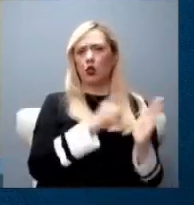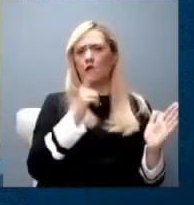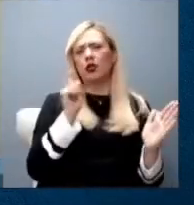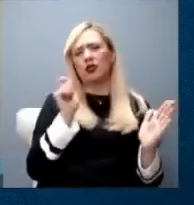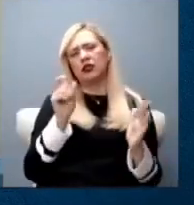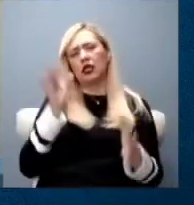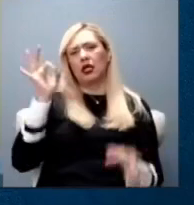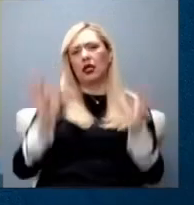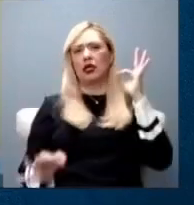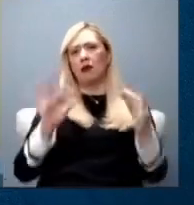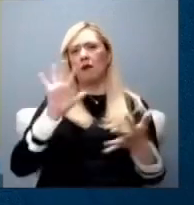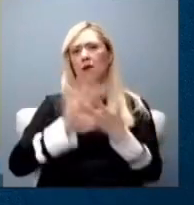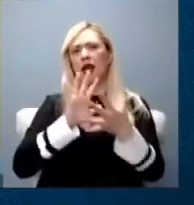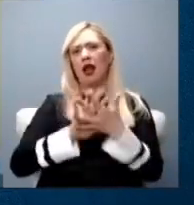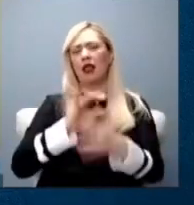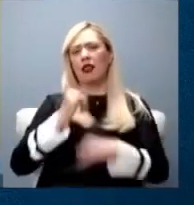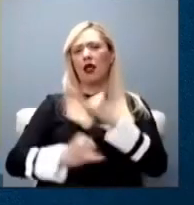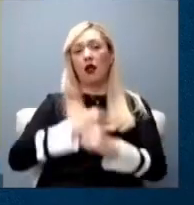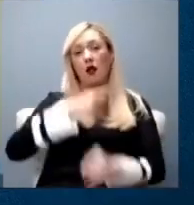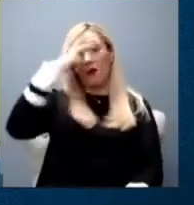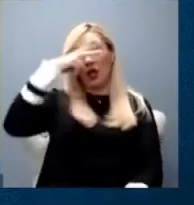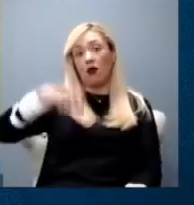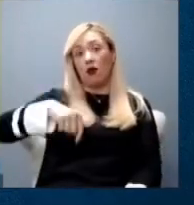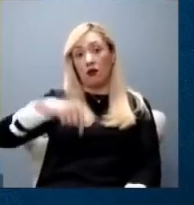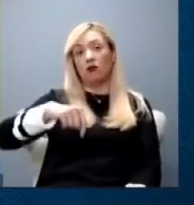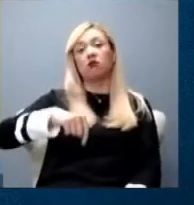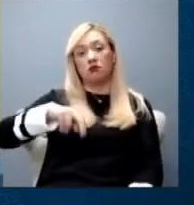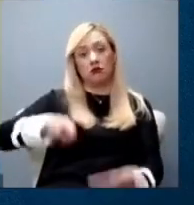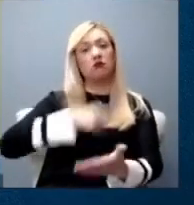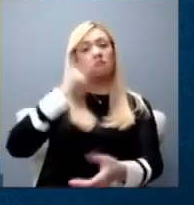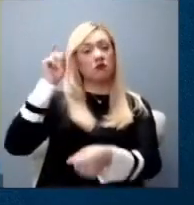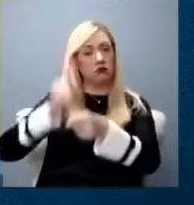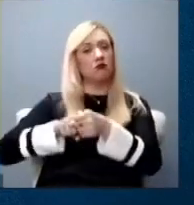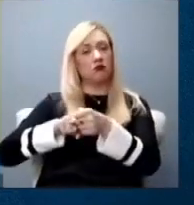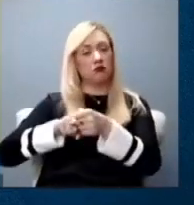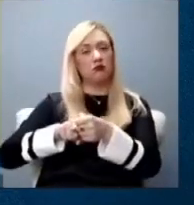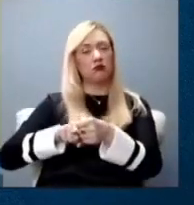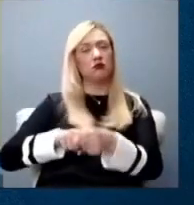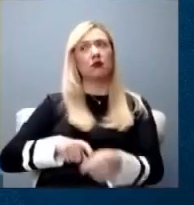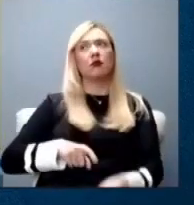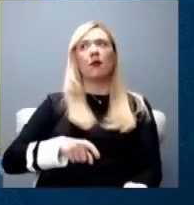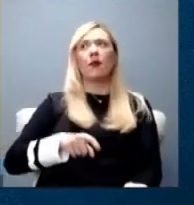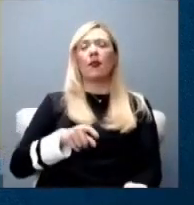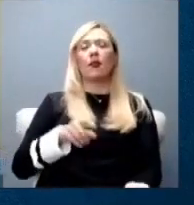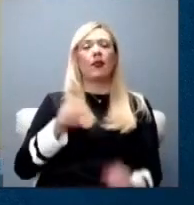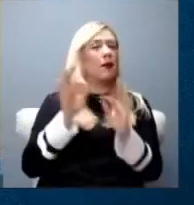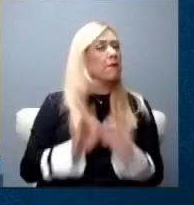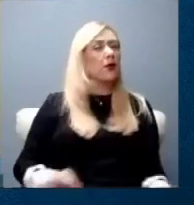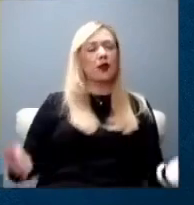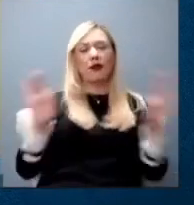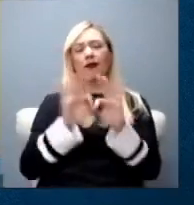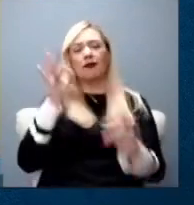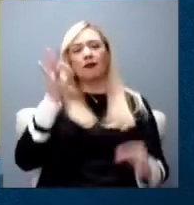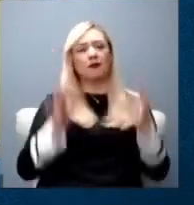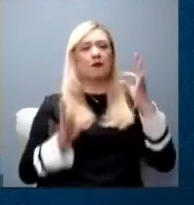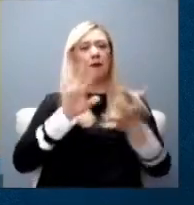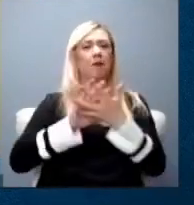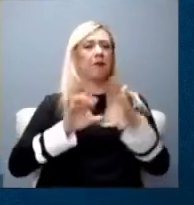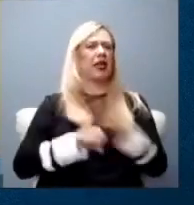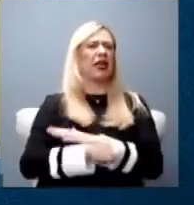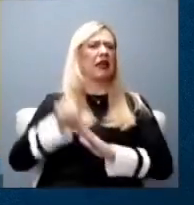Internacional. México es uno de los países que lo ha hecho. Y una de las cuestiones fundamentales de la Corte Penal Internacional